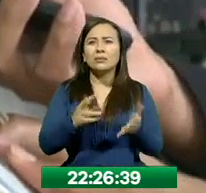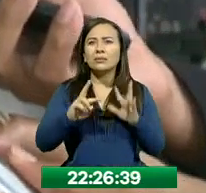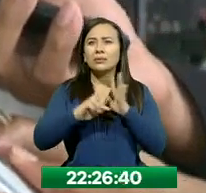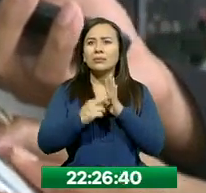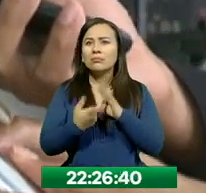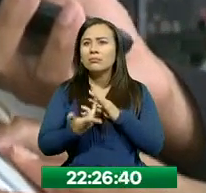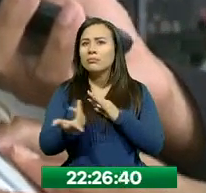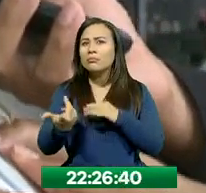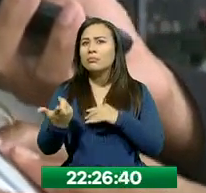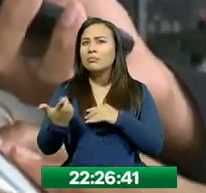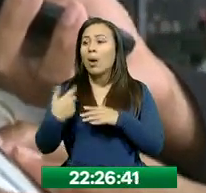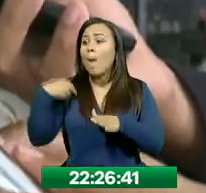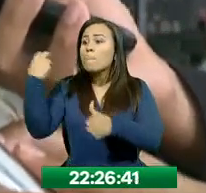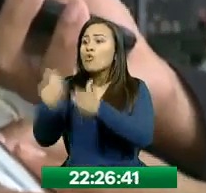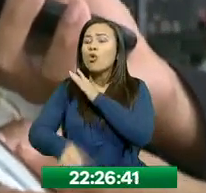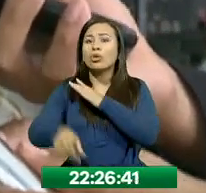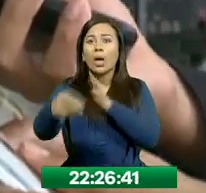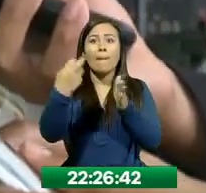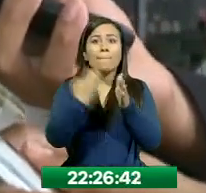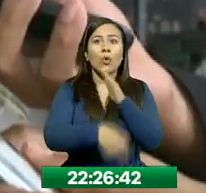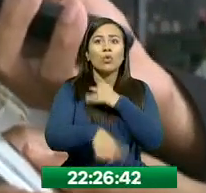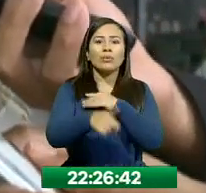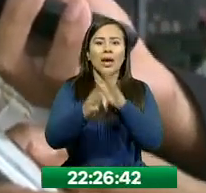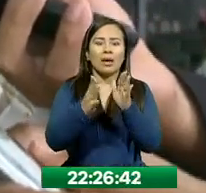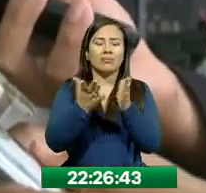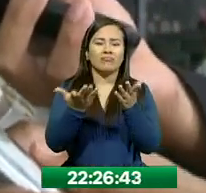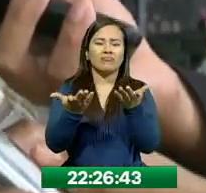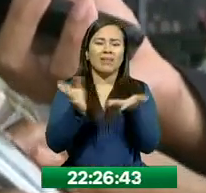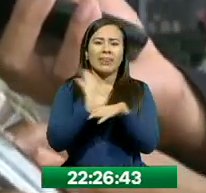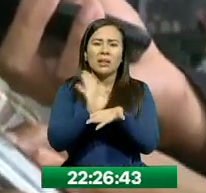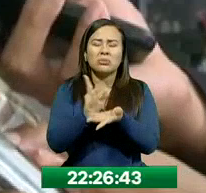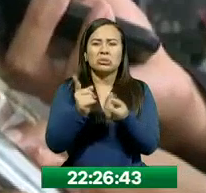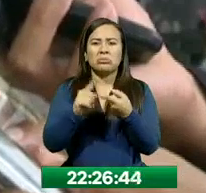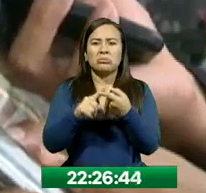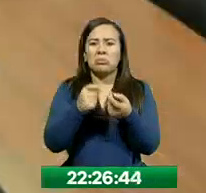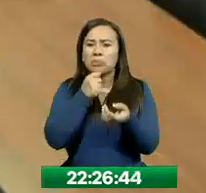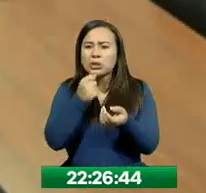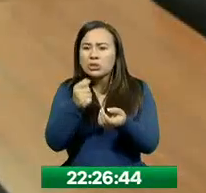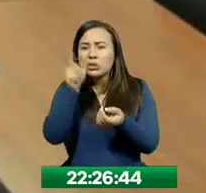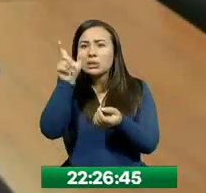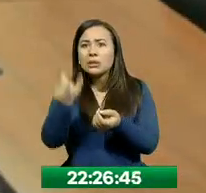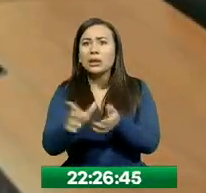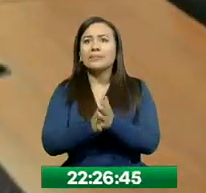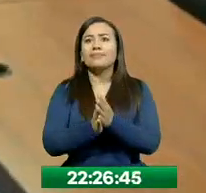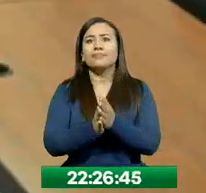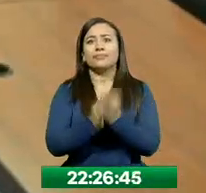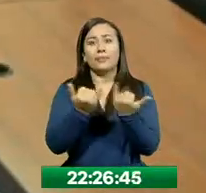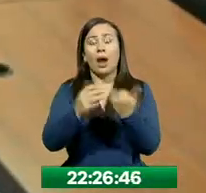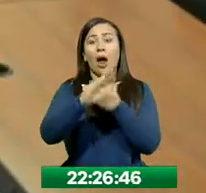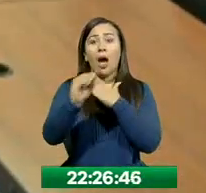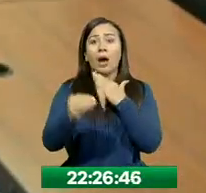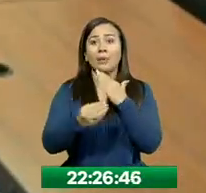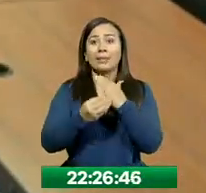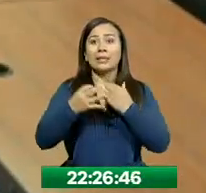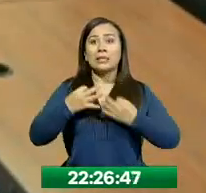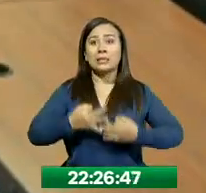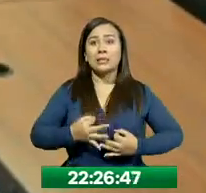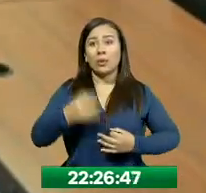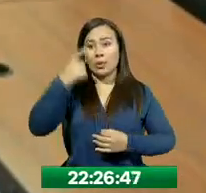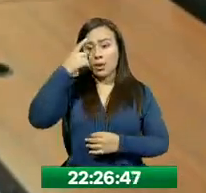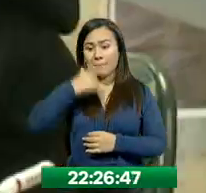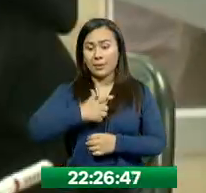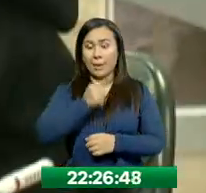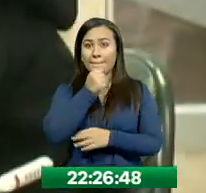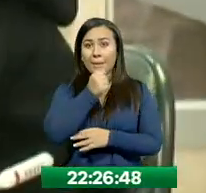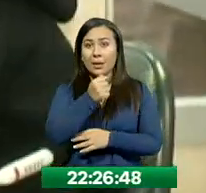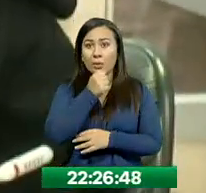un justificativo y multar a los medios de comunicación y un poco censurar al trabajo periodístico. Se incrementaron además las seguridades para los